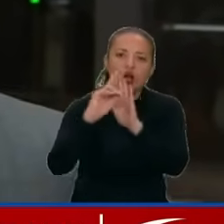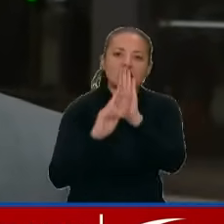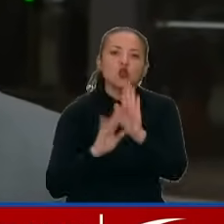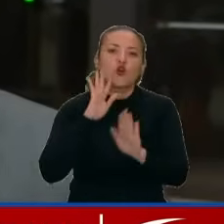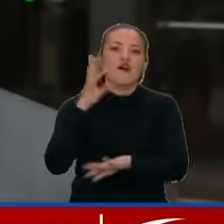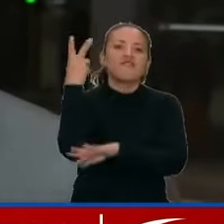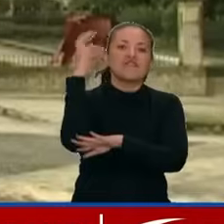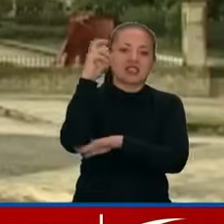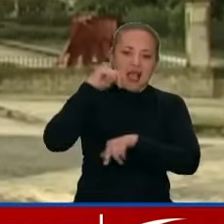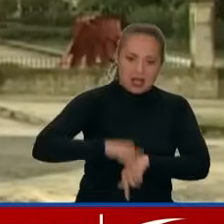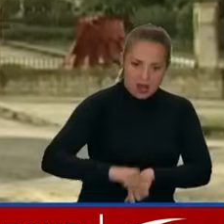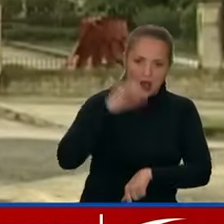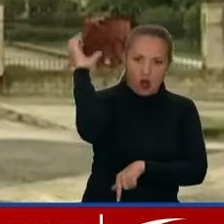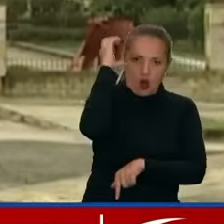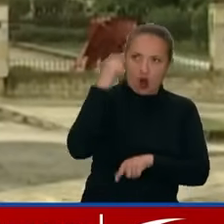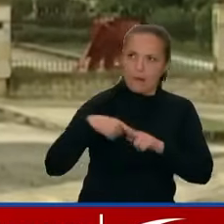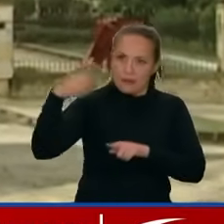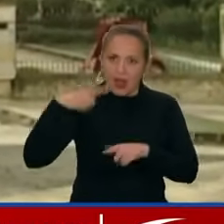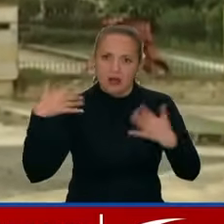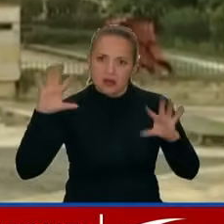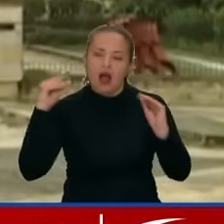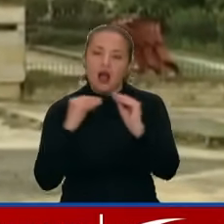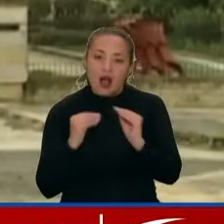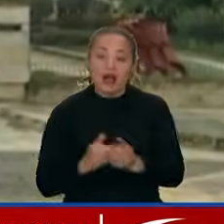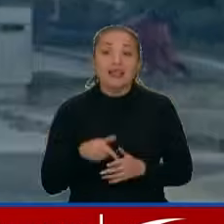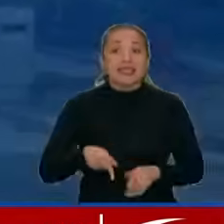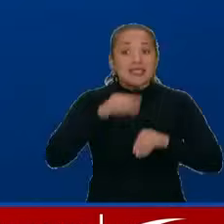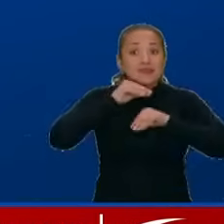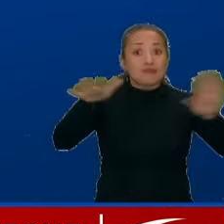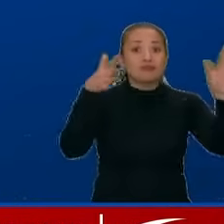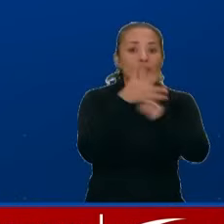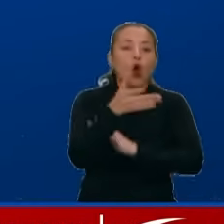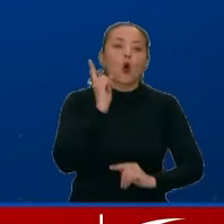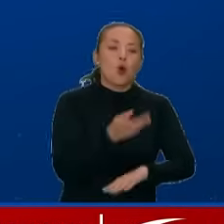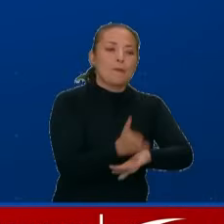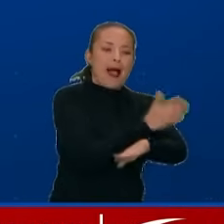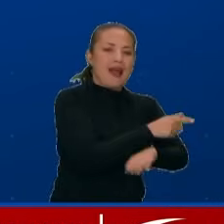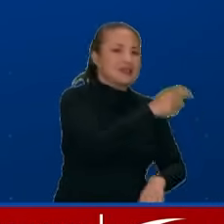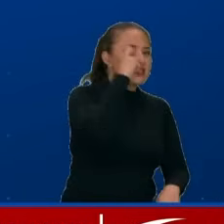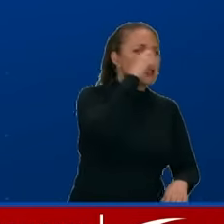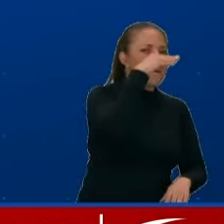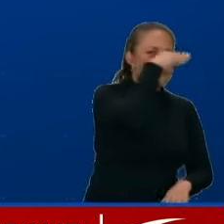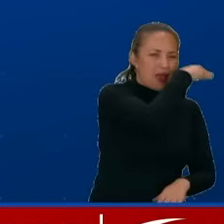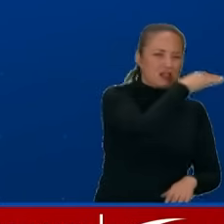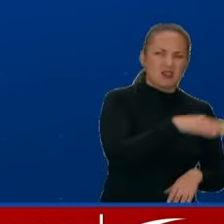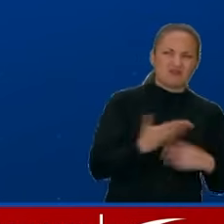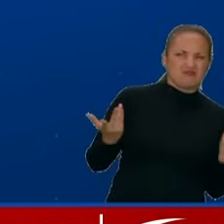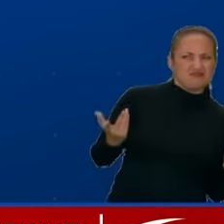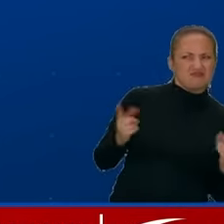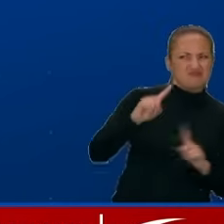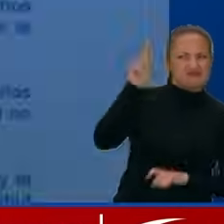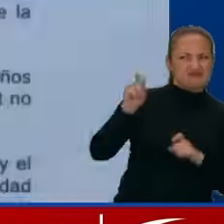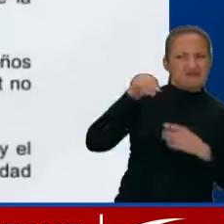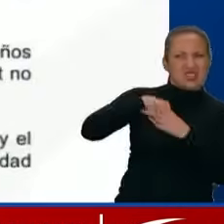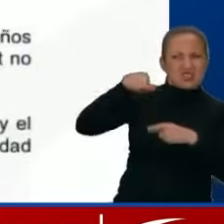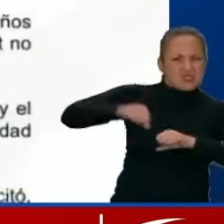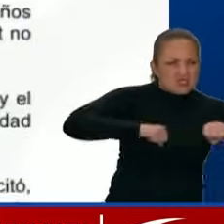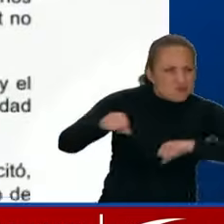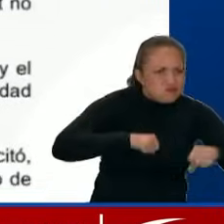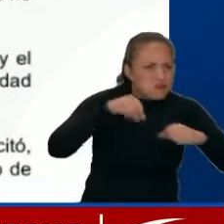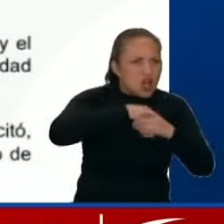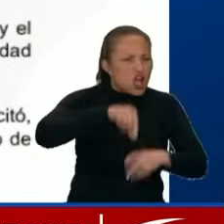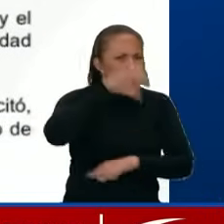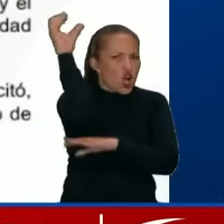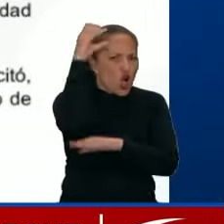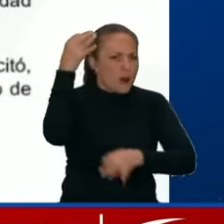fiscalía general de la nación el anuncio del fiscal se da momentos en los que el presidente Gustavo Petro cuestiona las actuaciones de la justicia en Colombia en este